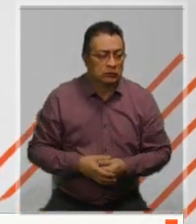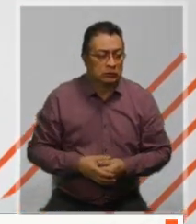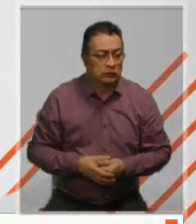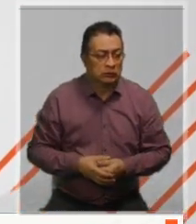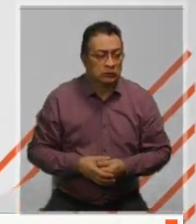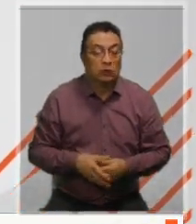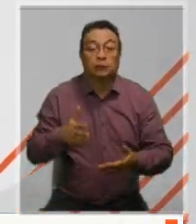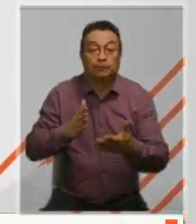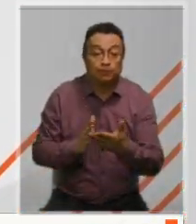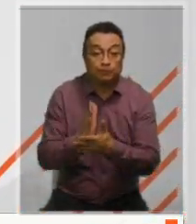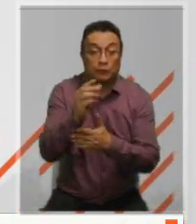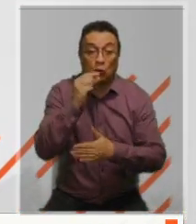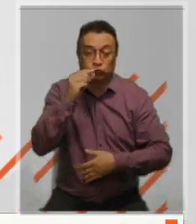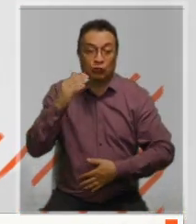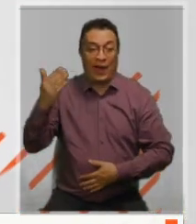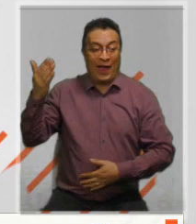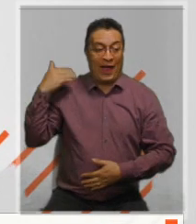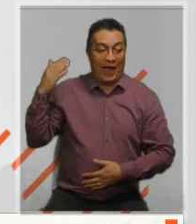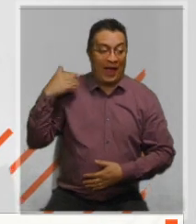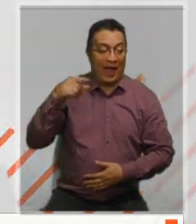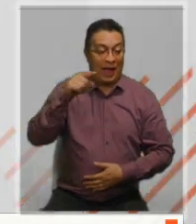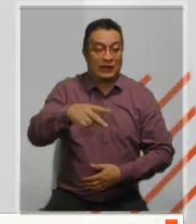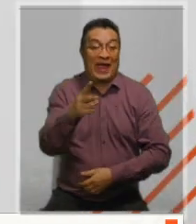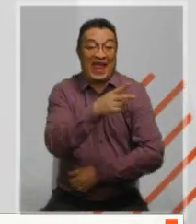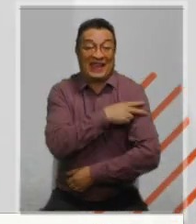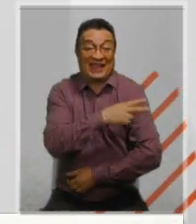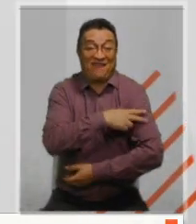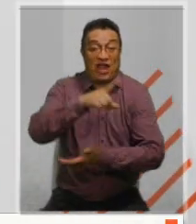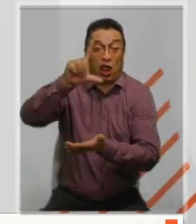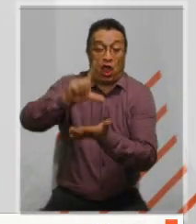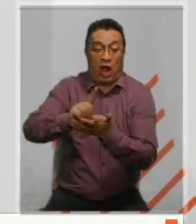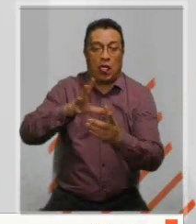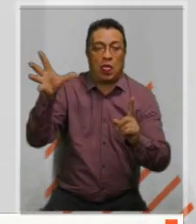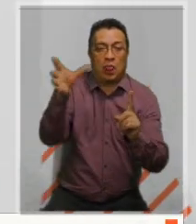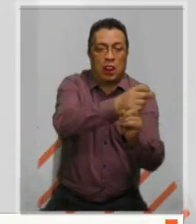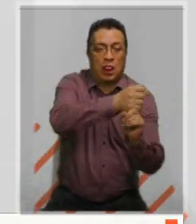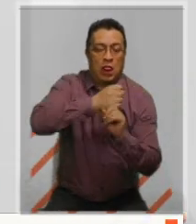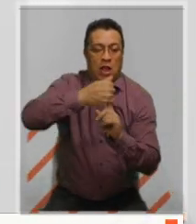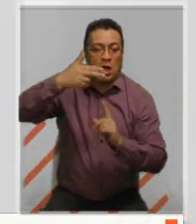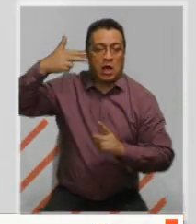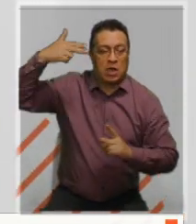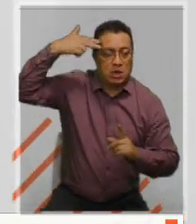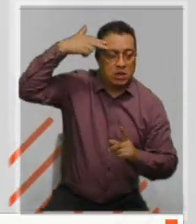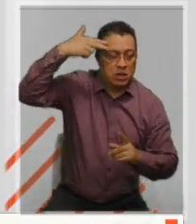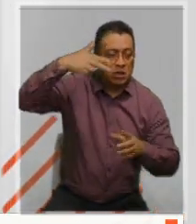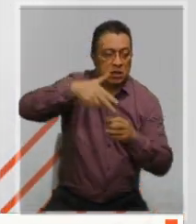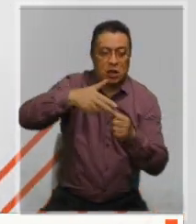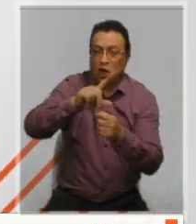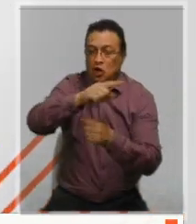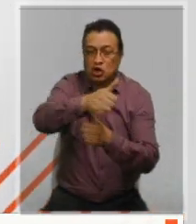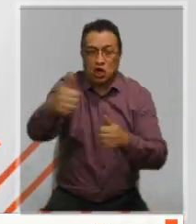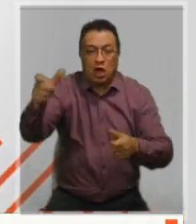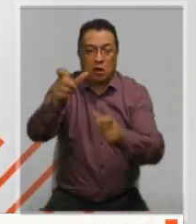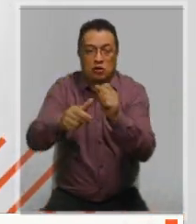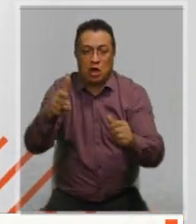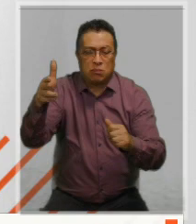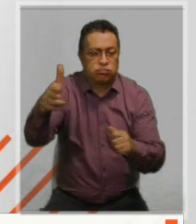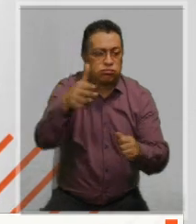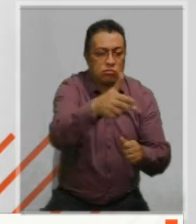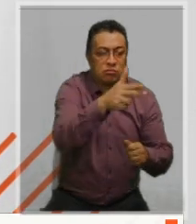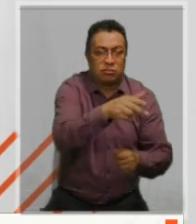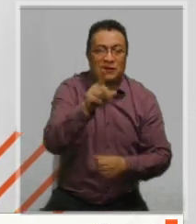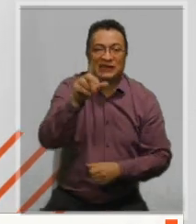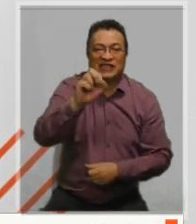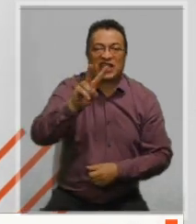Todo comenzó unos minutos antes y usando al jefe del local como rehén, la banda le apuntó a todo el personal de la sucursal Serbia Estado